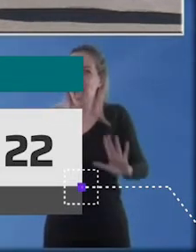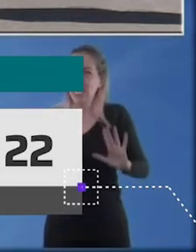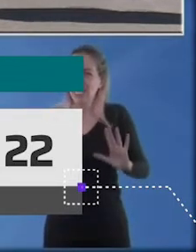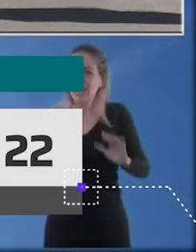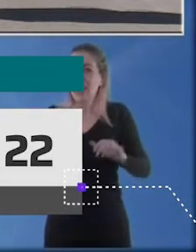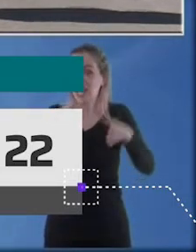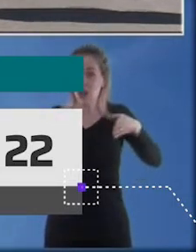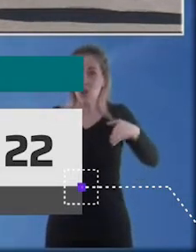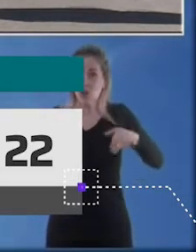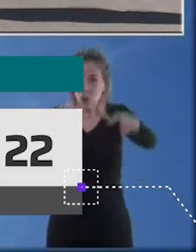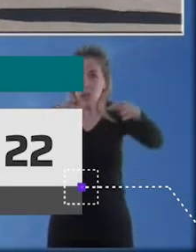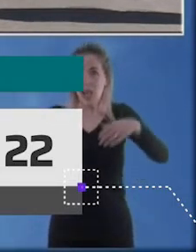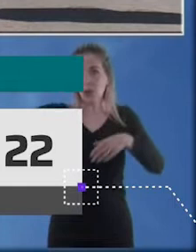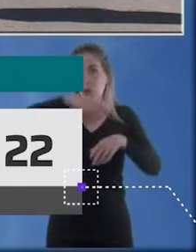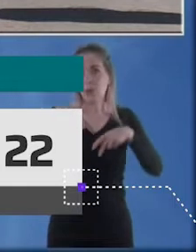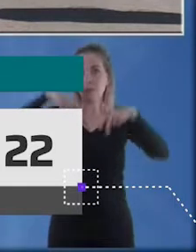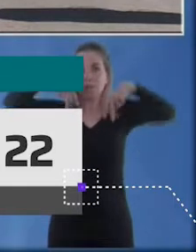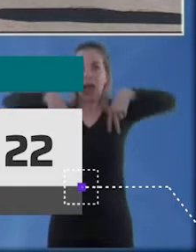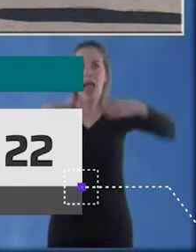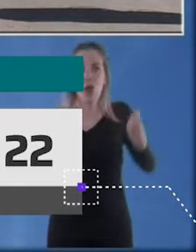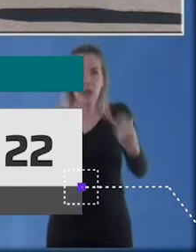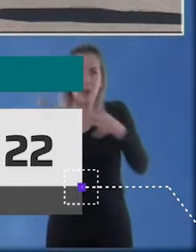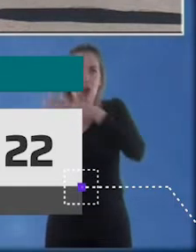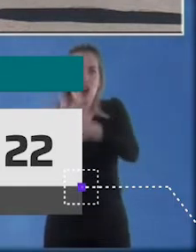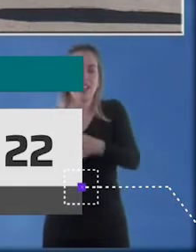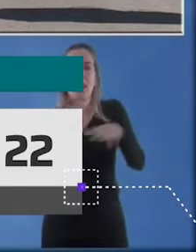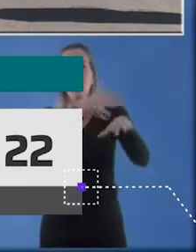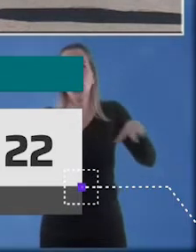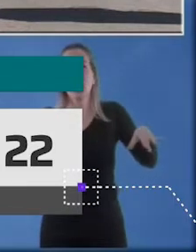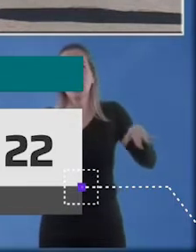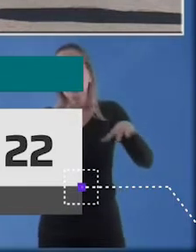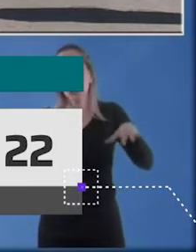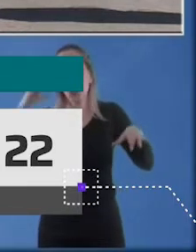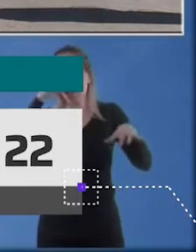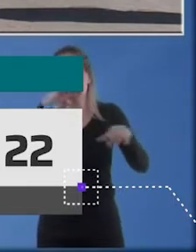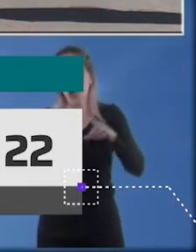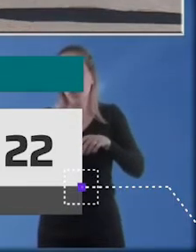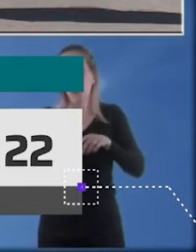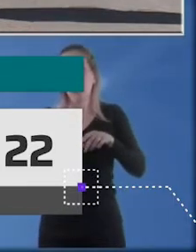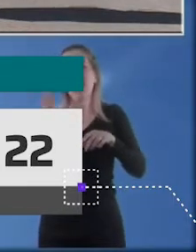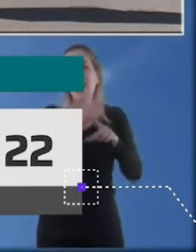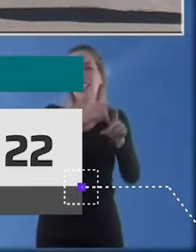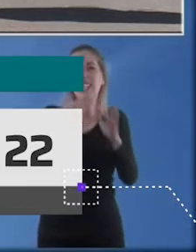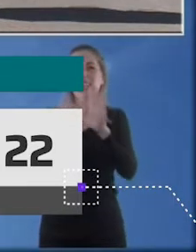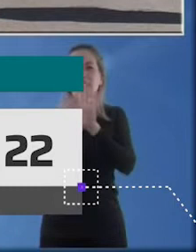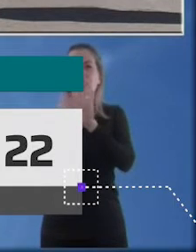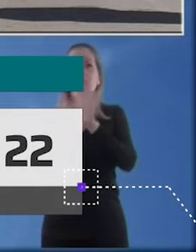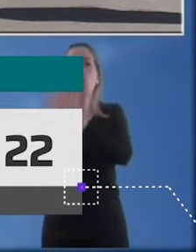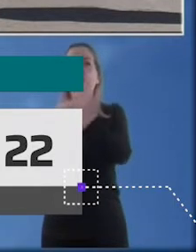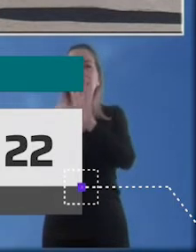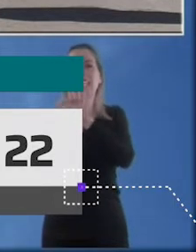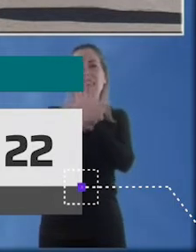que estamos parados atraviesa la provincia de río negro de este a oeste en estos 100 kilómetros de